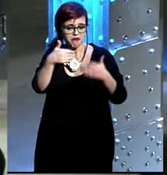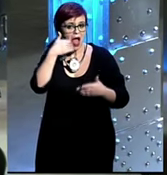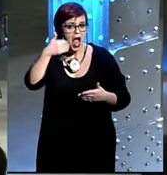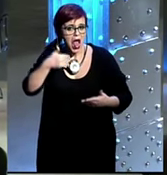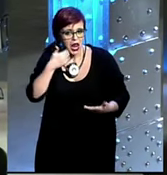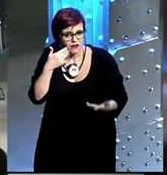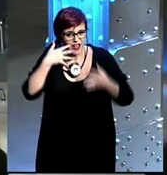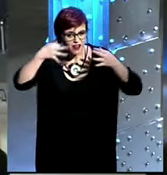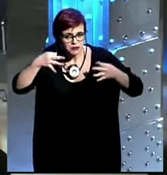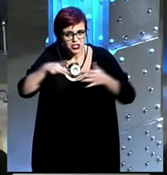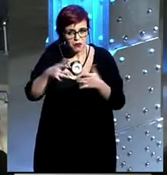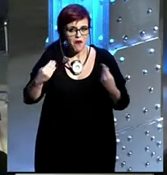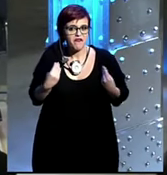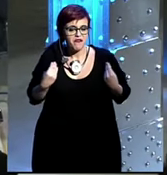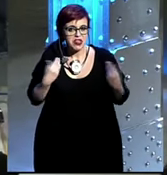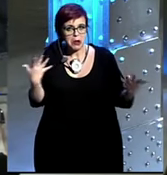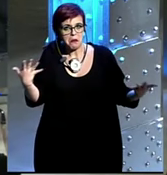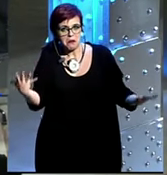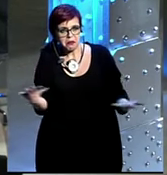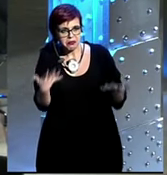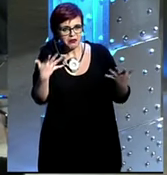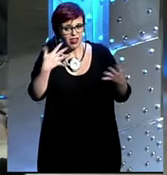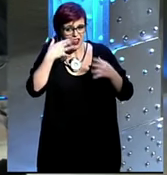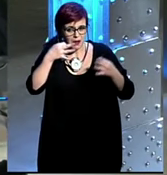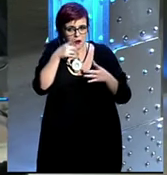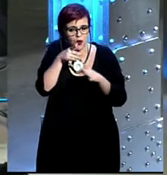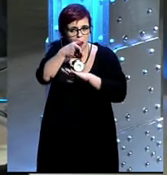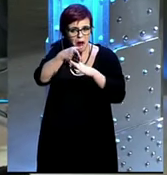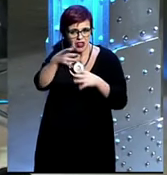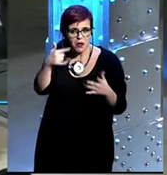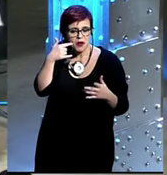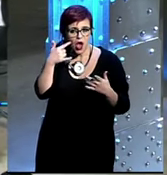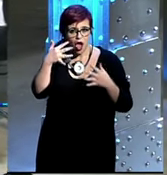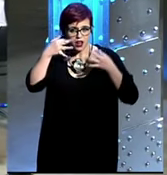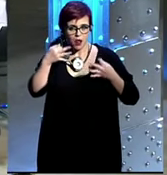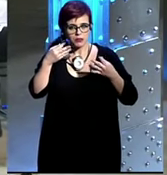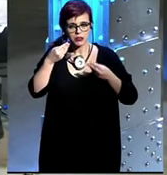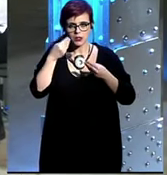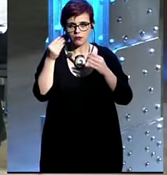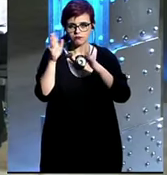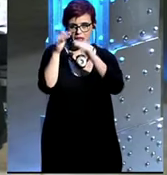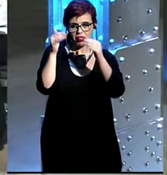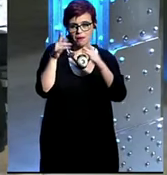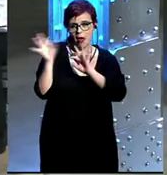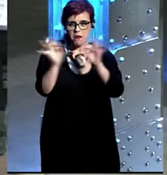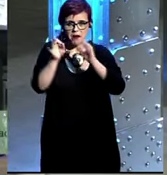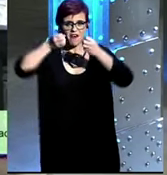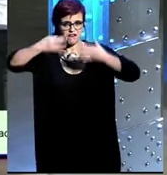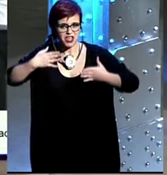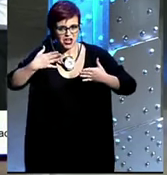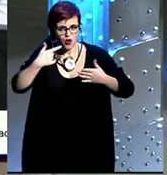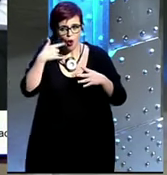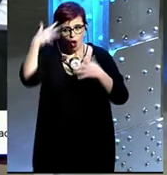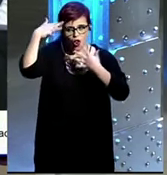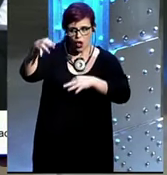acto desdeñable de la vida que no merece glamorización y raciocinio. Era una